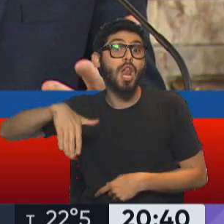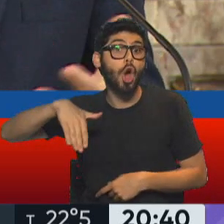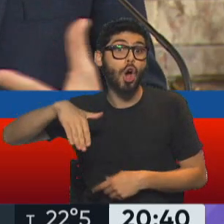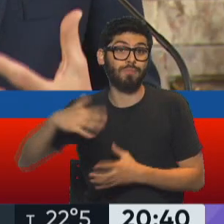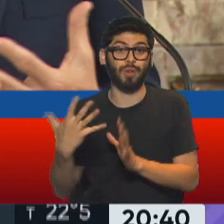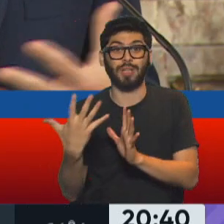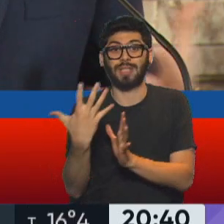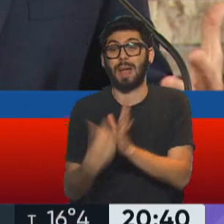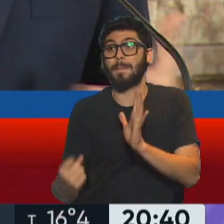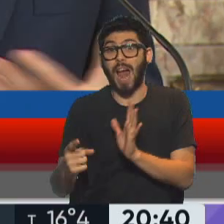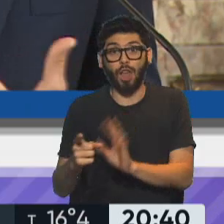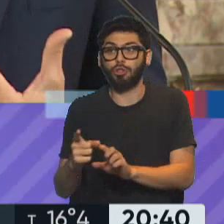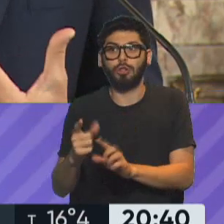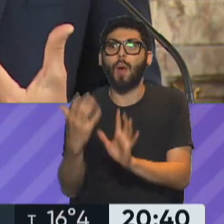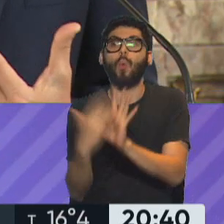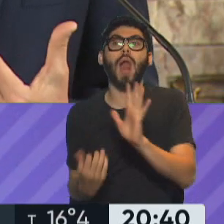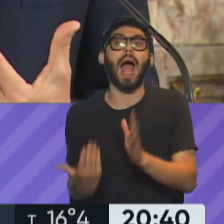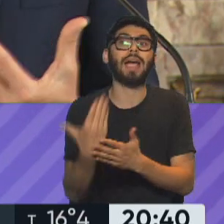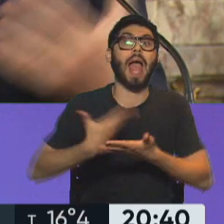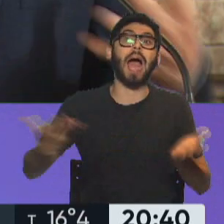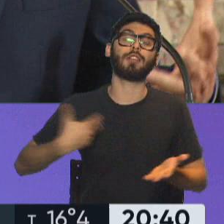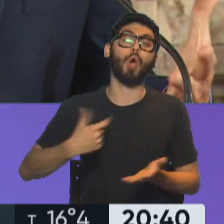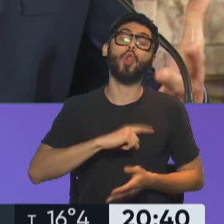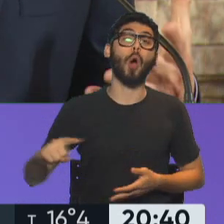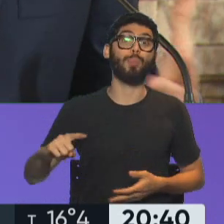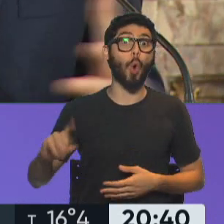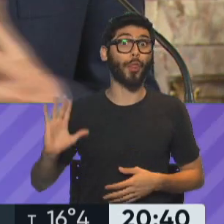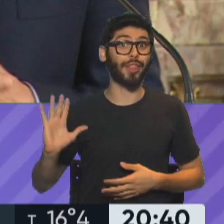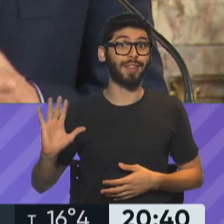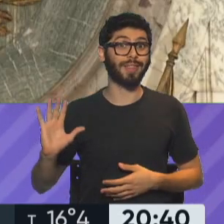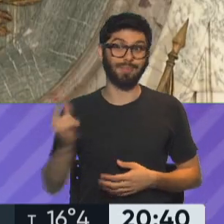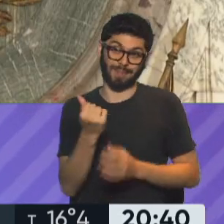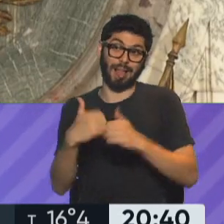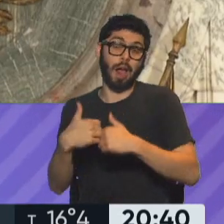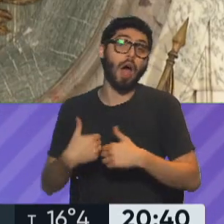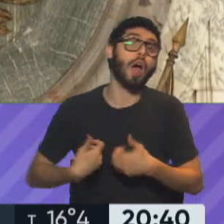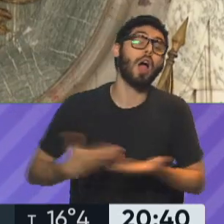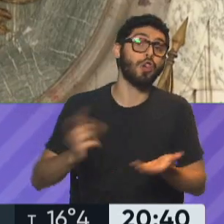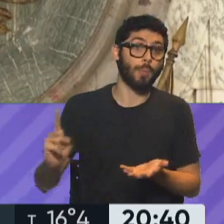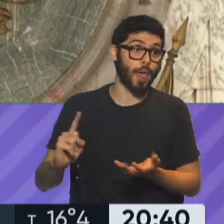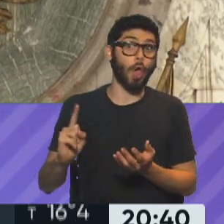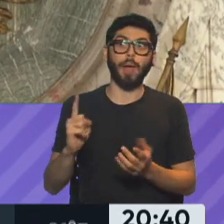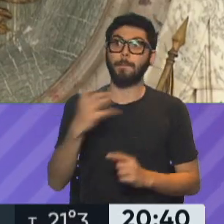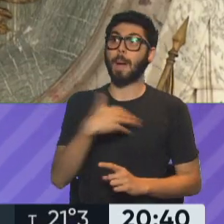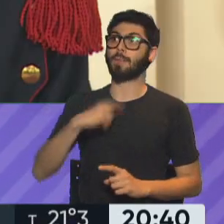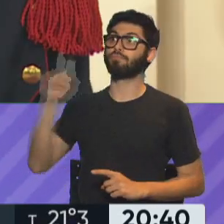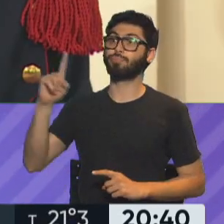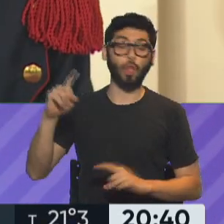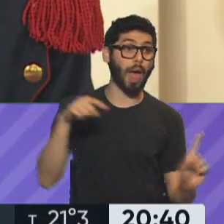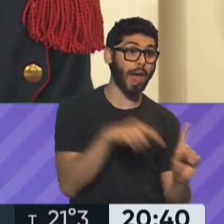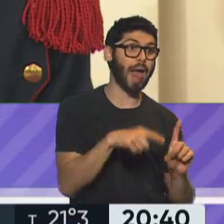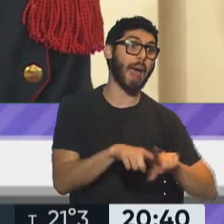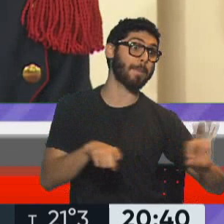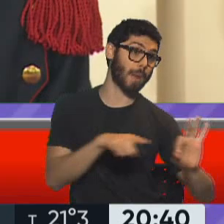emancipados. No decía nada de los hermanos, ¿no? Entonces, ¿qué ocurría aquí? Gianfranco blanqueó dinero que era suyo, pero también un